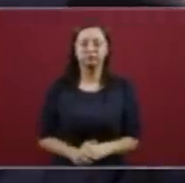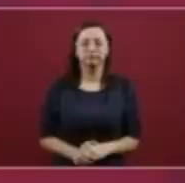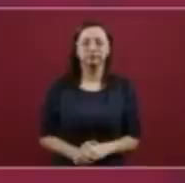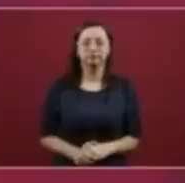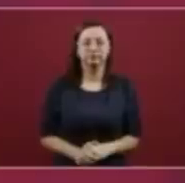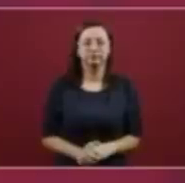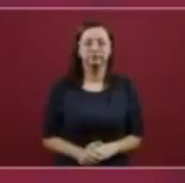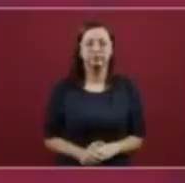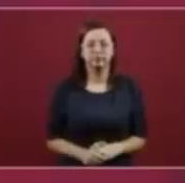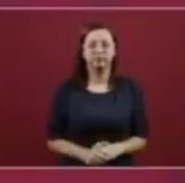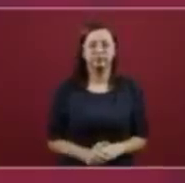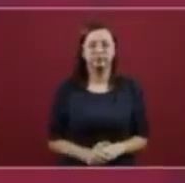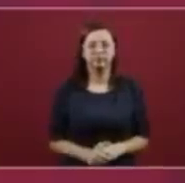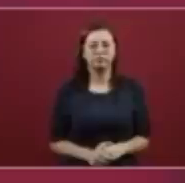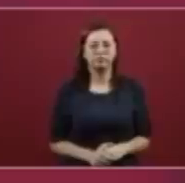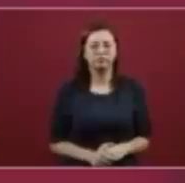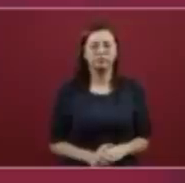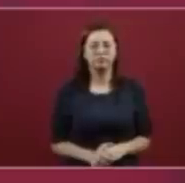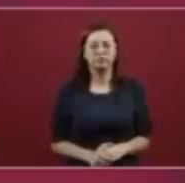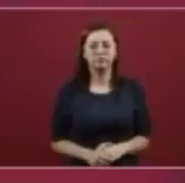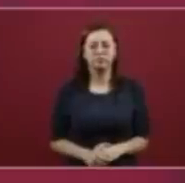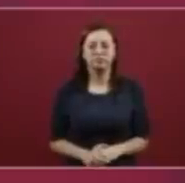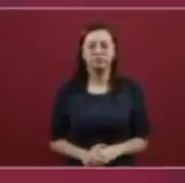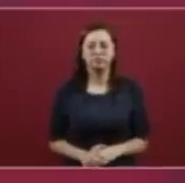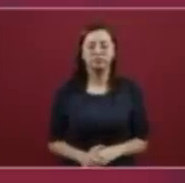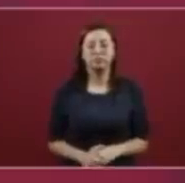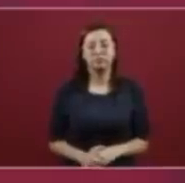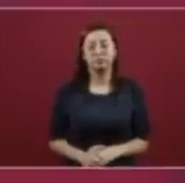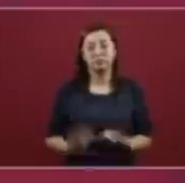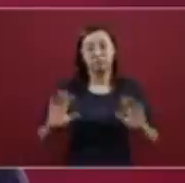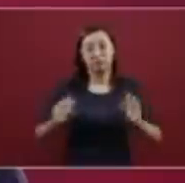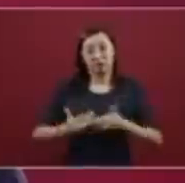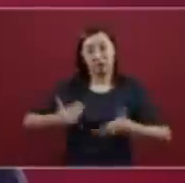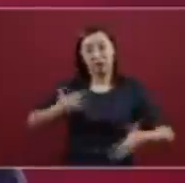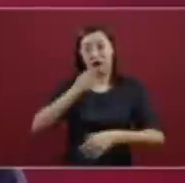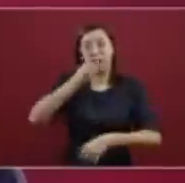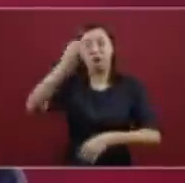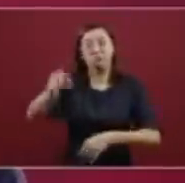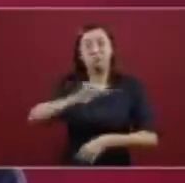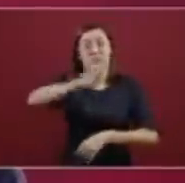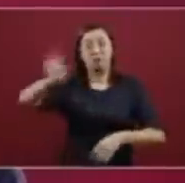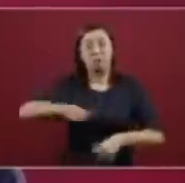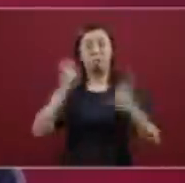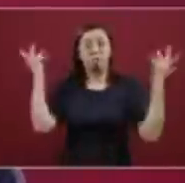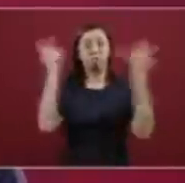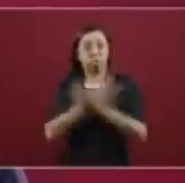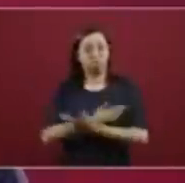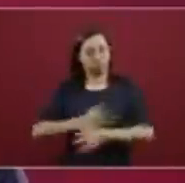Ahora sí que, bajo advertencia, no hay engaño.